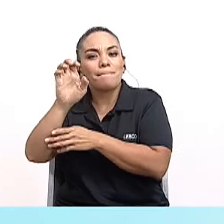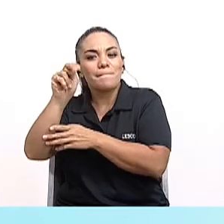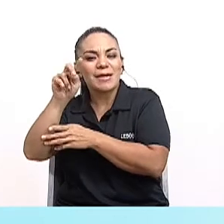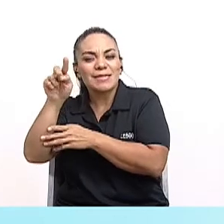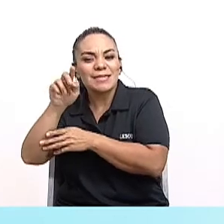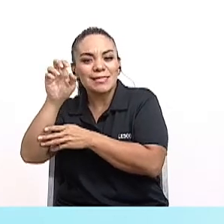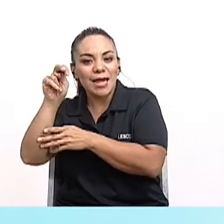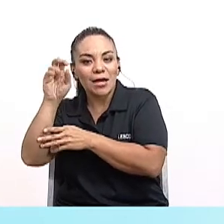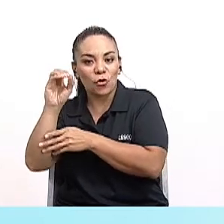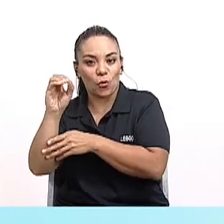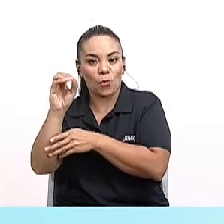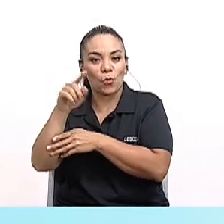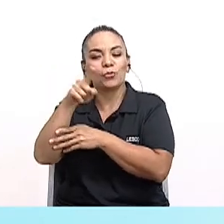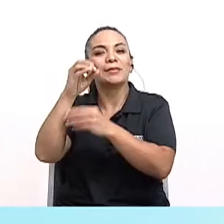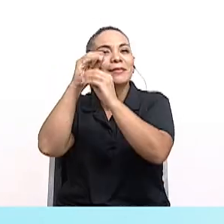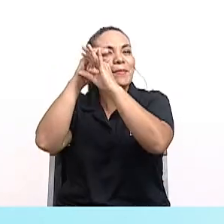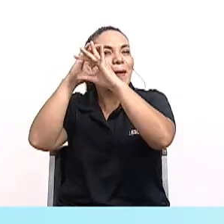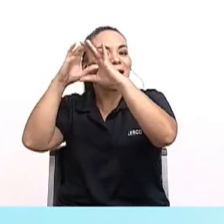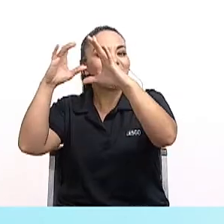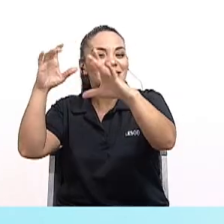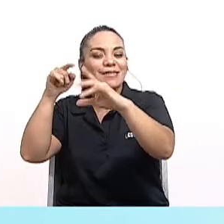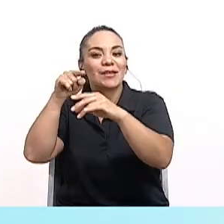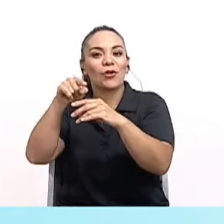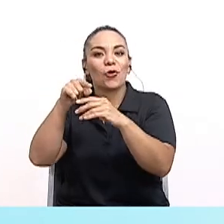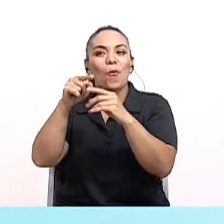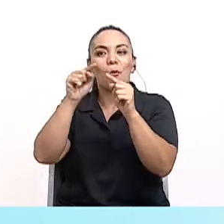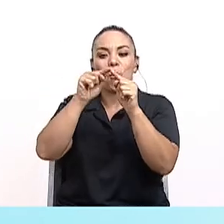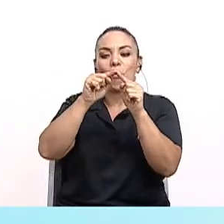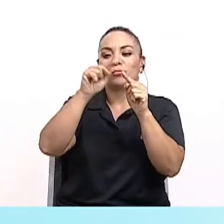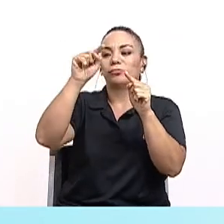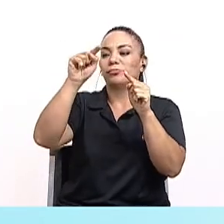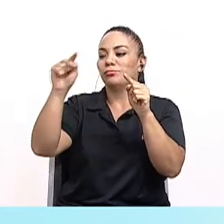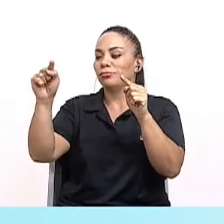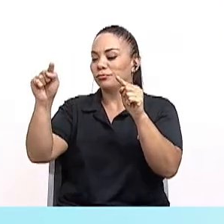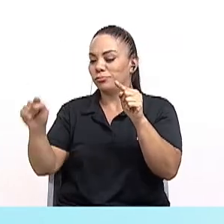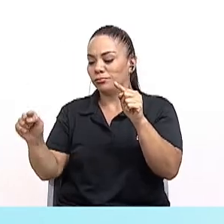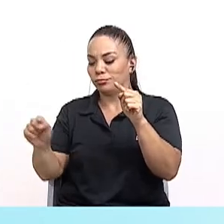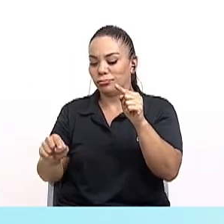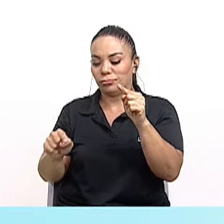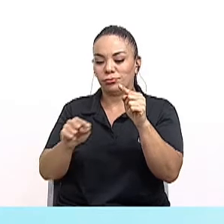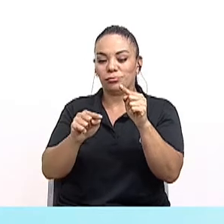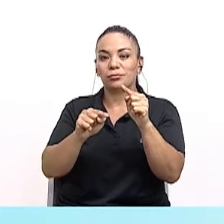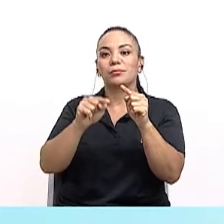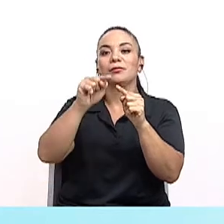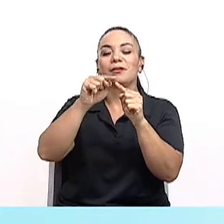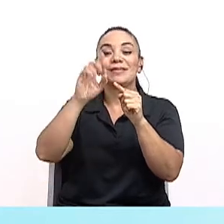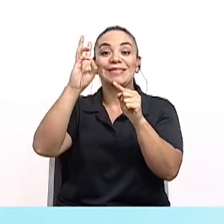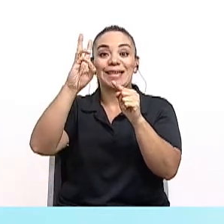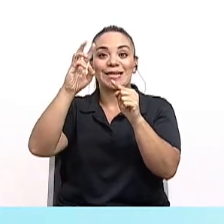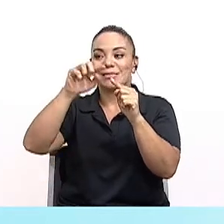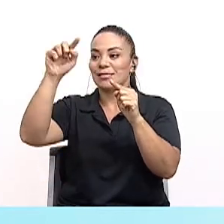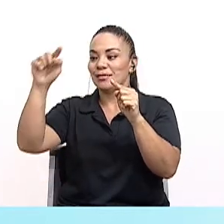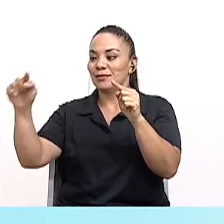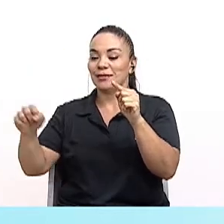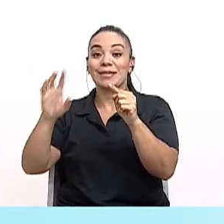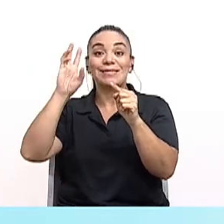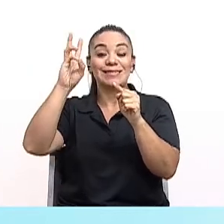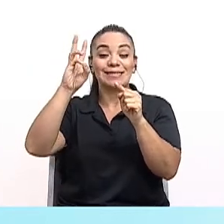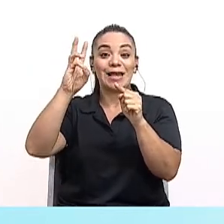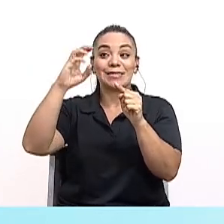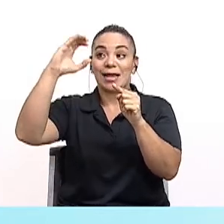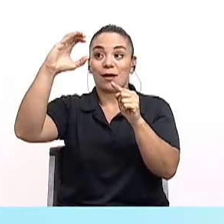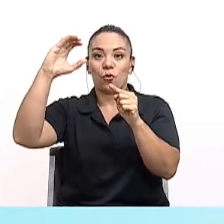es, imagínenselo geométricamente, como un hexágono de 6 carbonos con 3 enlaces